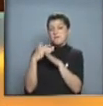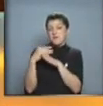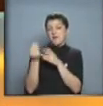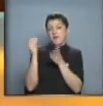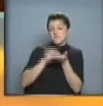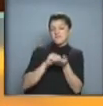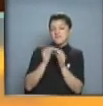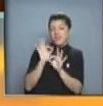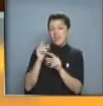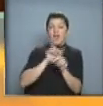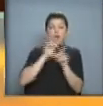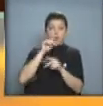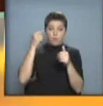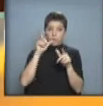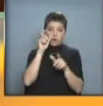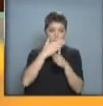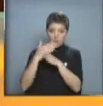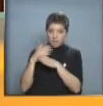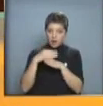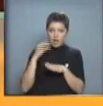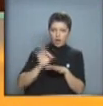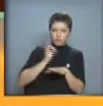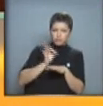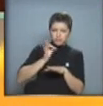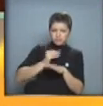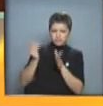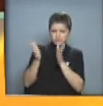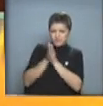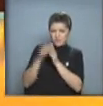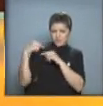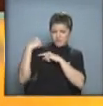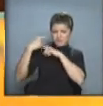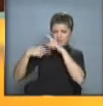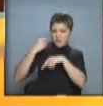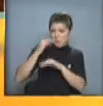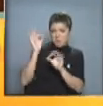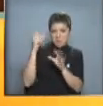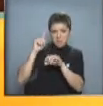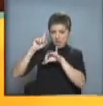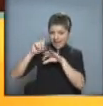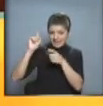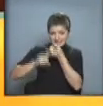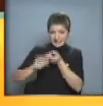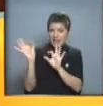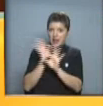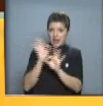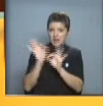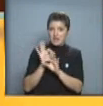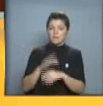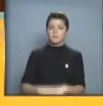se casan y que conviven muchos más años juntos que una pareja de casamiento.